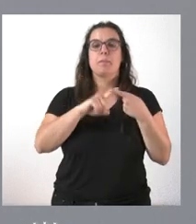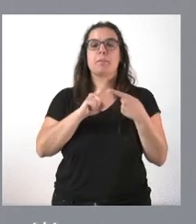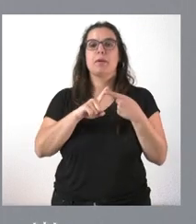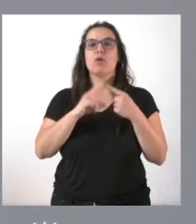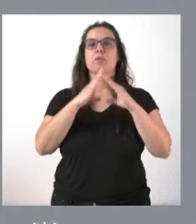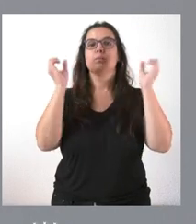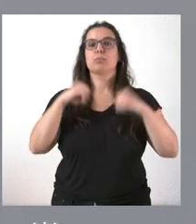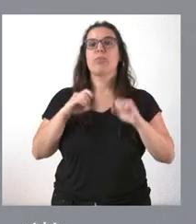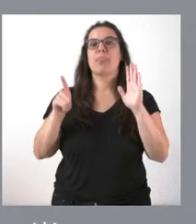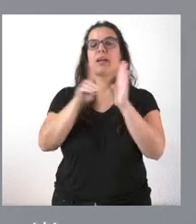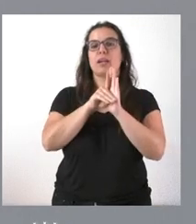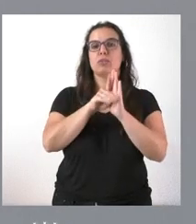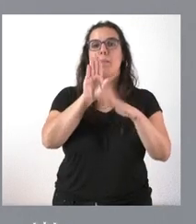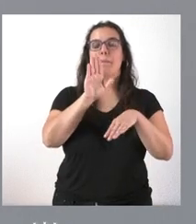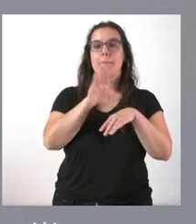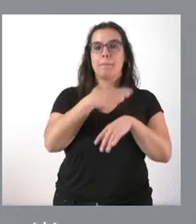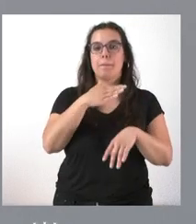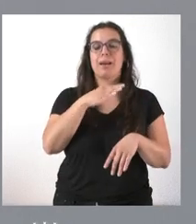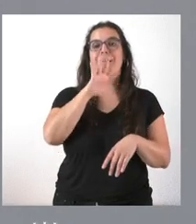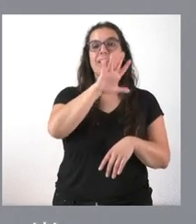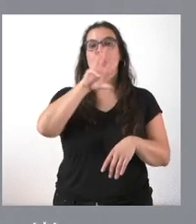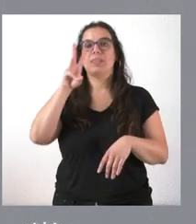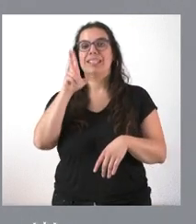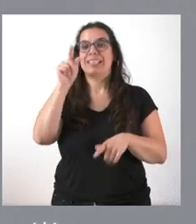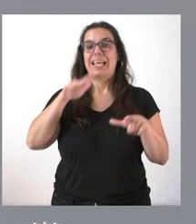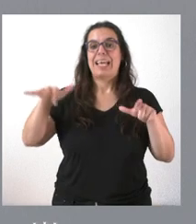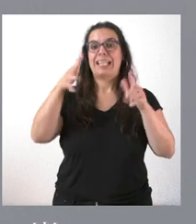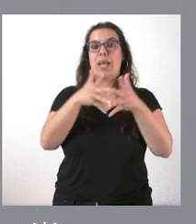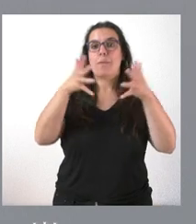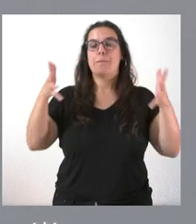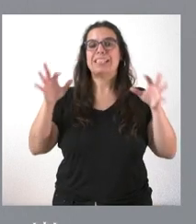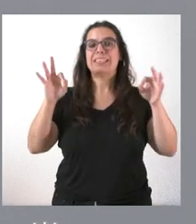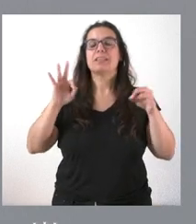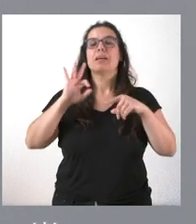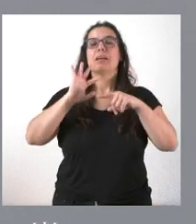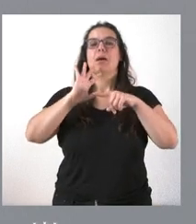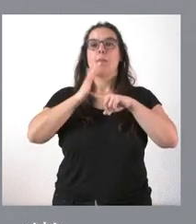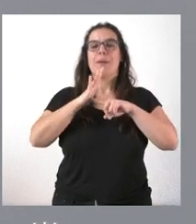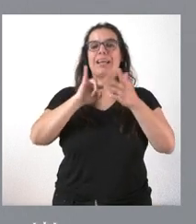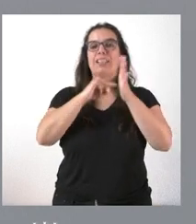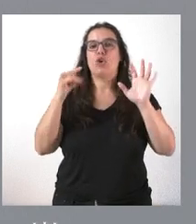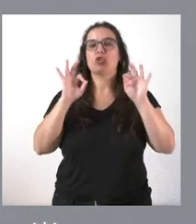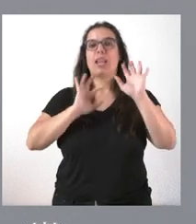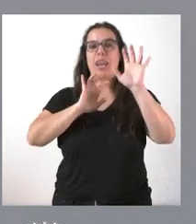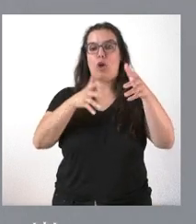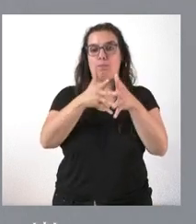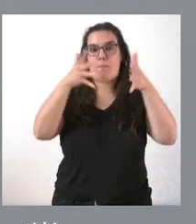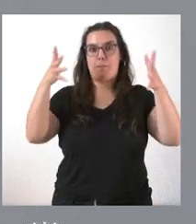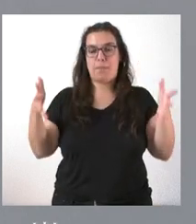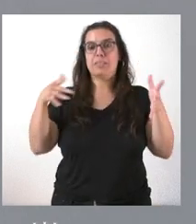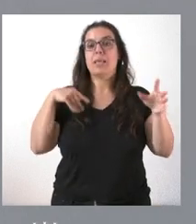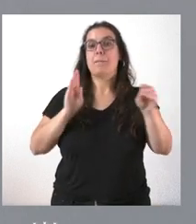aprobado un decreto para ampliar en 53 hectáreas el parque tecnológico de León con una inversión inicial